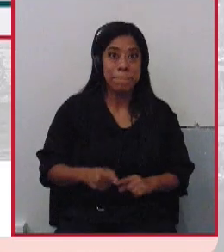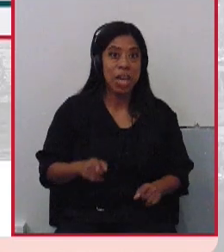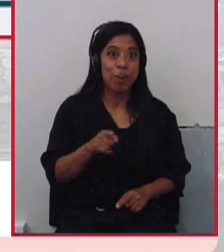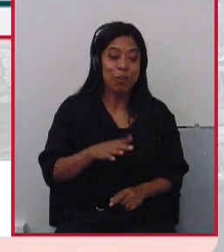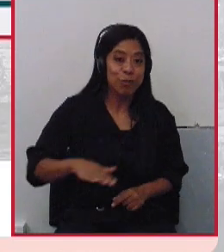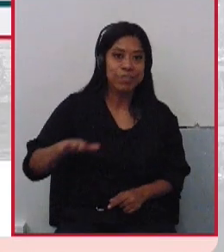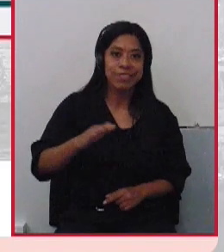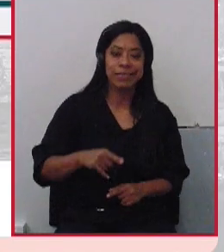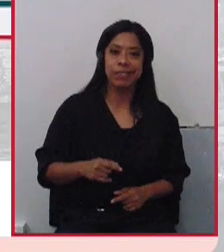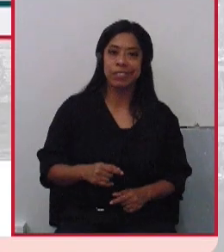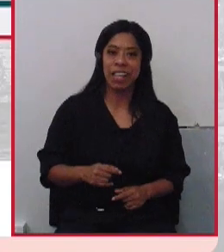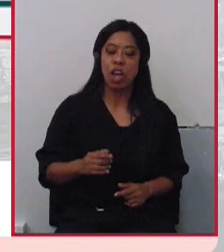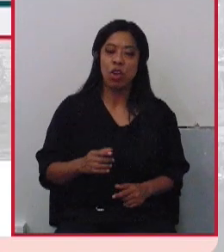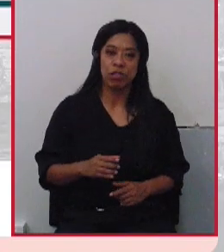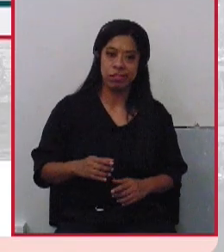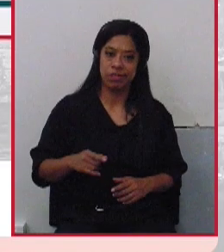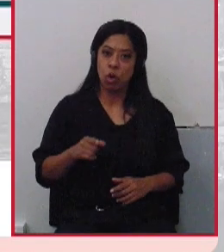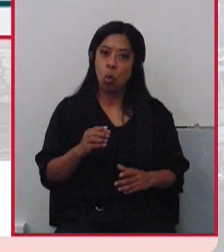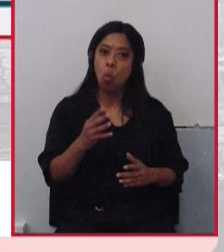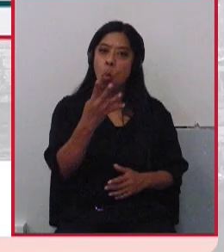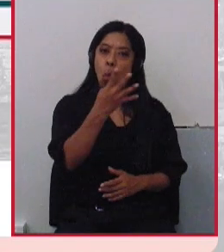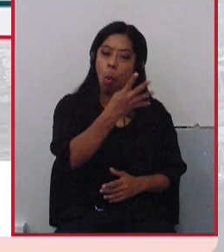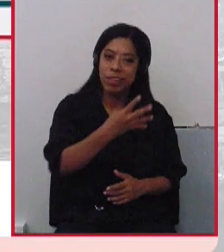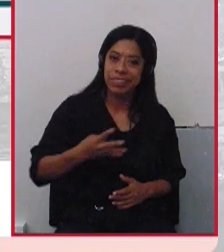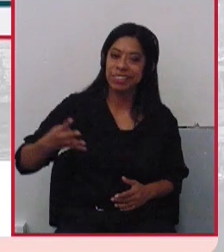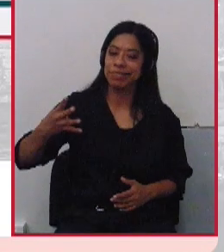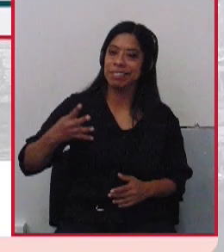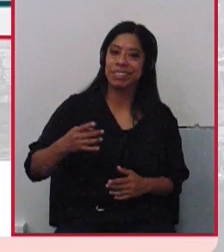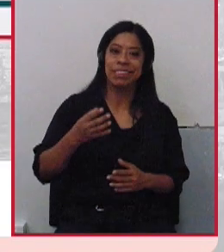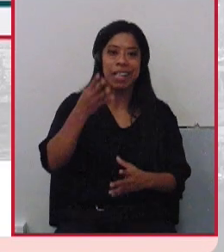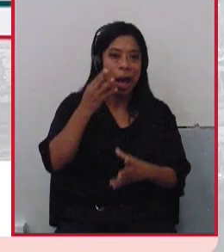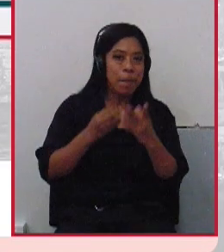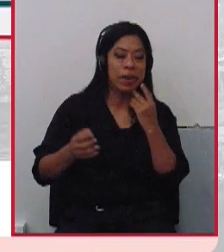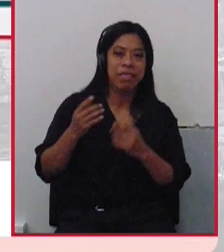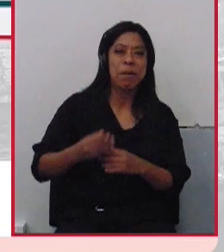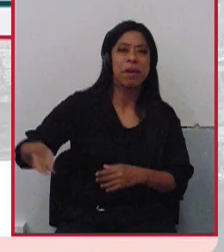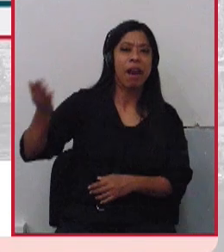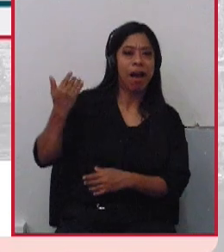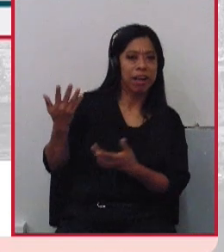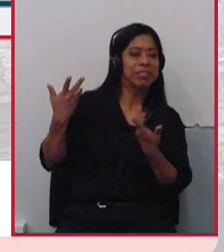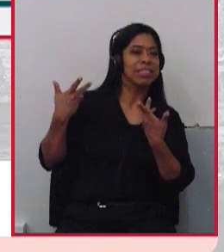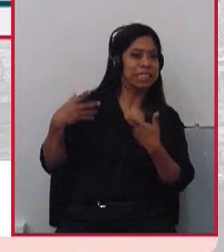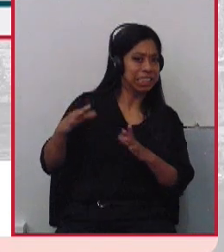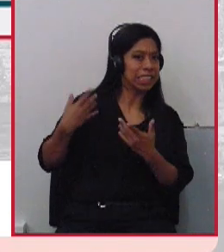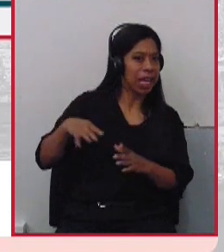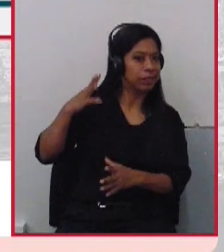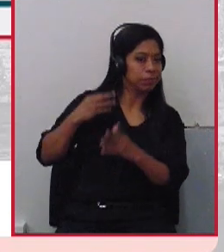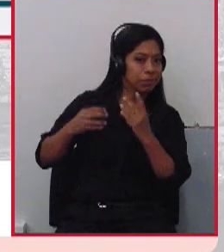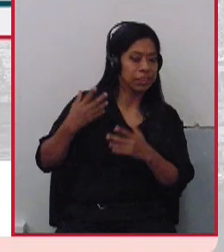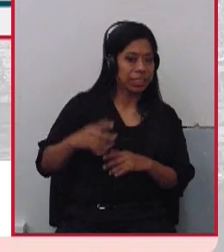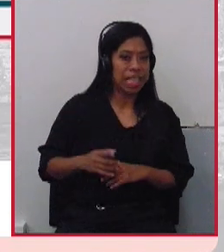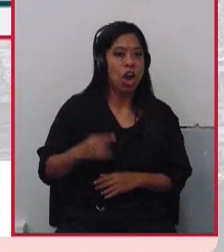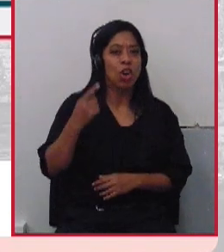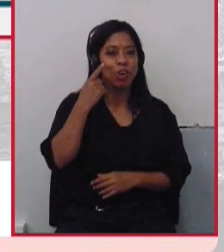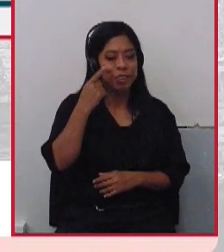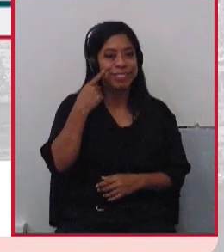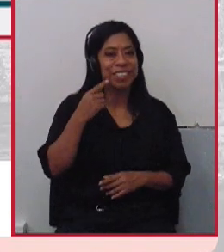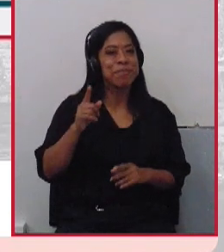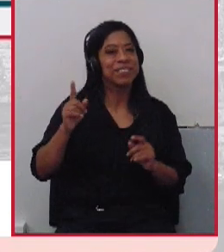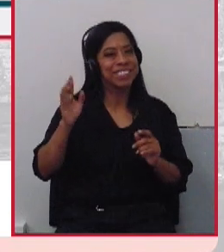básicamente a nosotros nos tomó un comisionamiento de 4 semanas, porque ya veníamos desde atrás, ¿no? Ya conocíamos